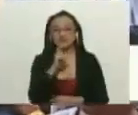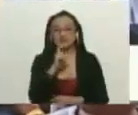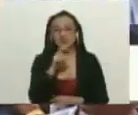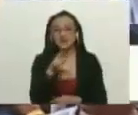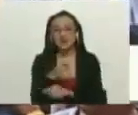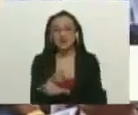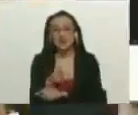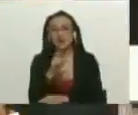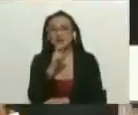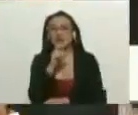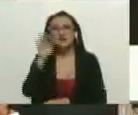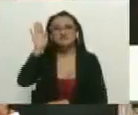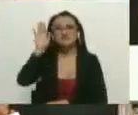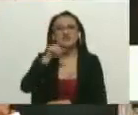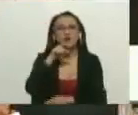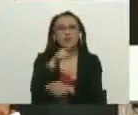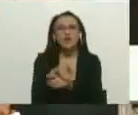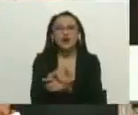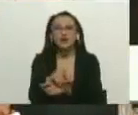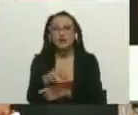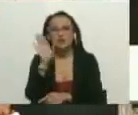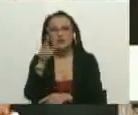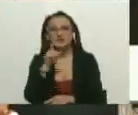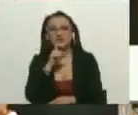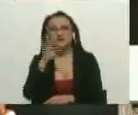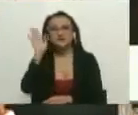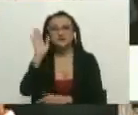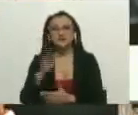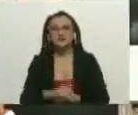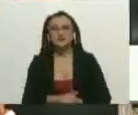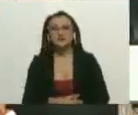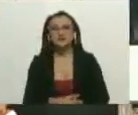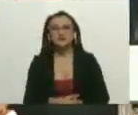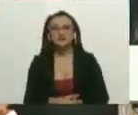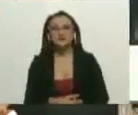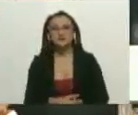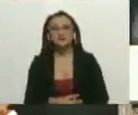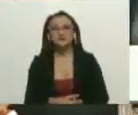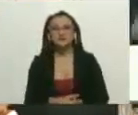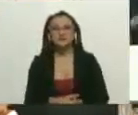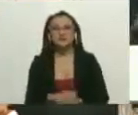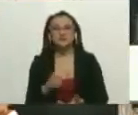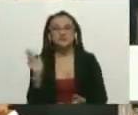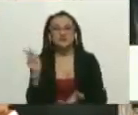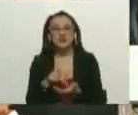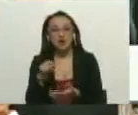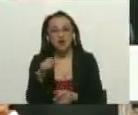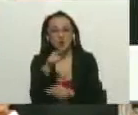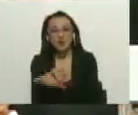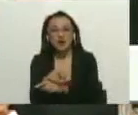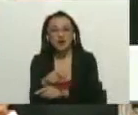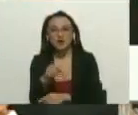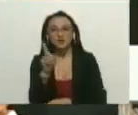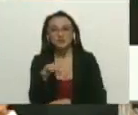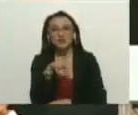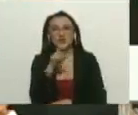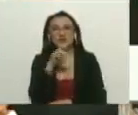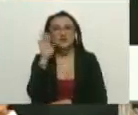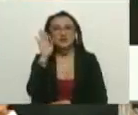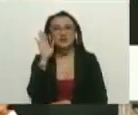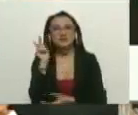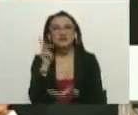obligado? Pregunto, u obligada. ¿Quién? ¿Vinimos para acá obligado u obligada?